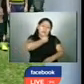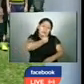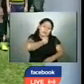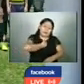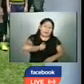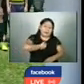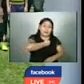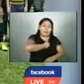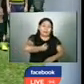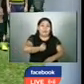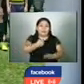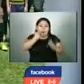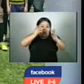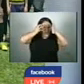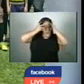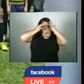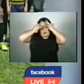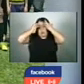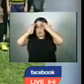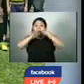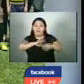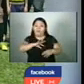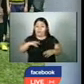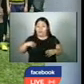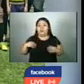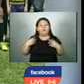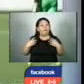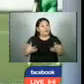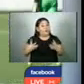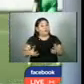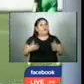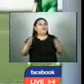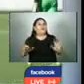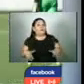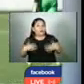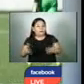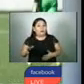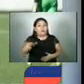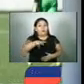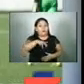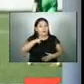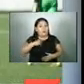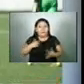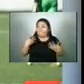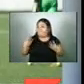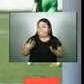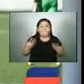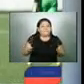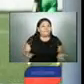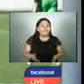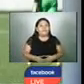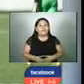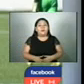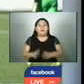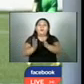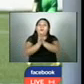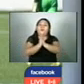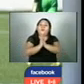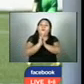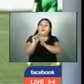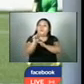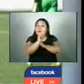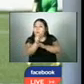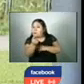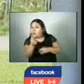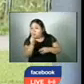incertidumbre por la que atraviesan muchas familias y amigos mientras esperan una respuesta. Piden a las autoridades